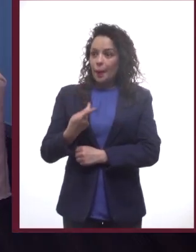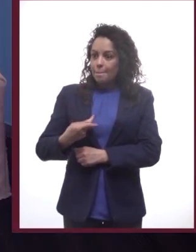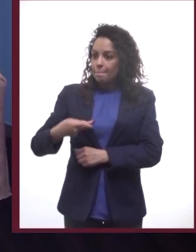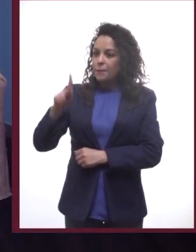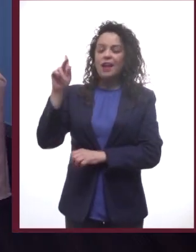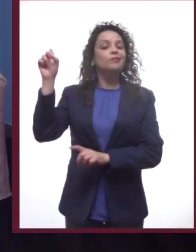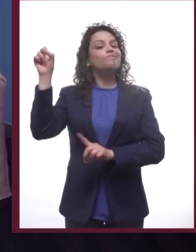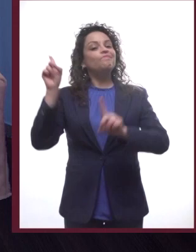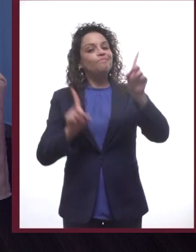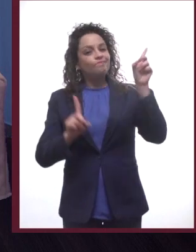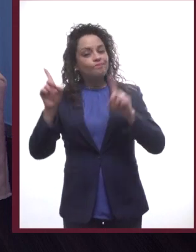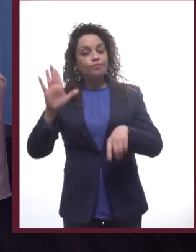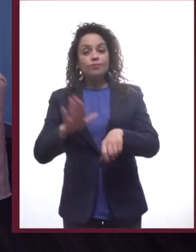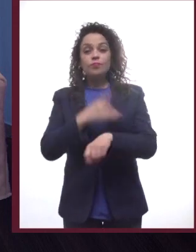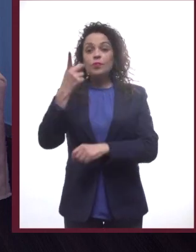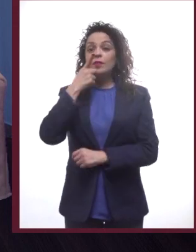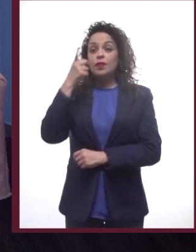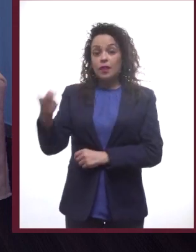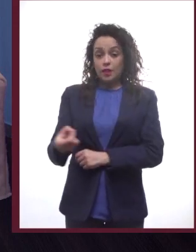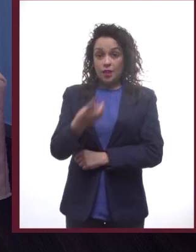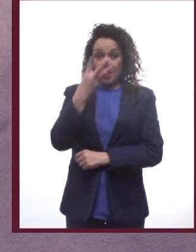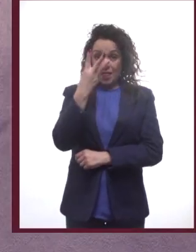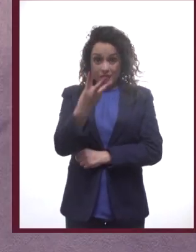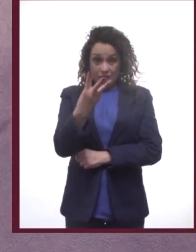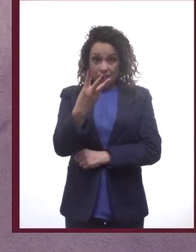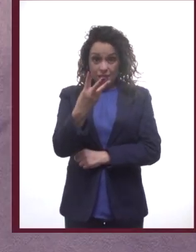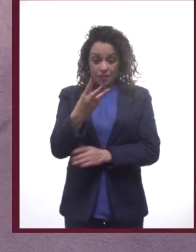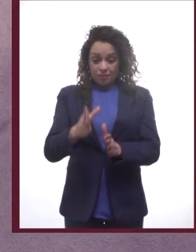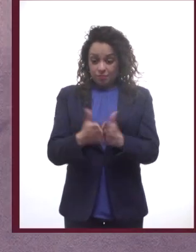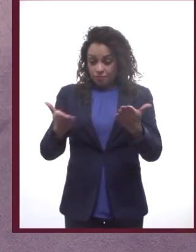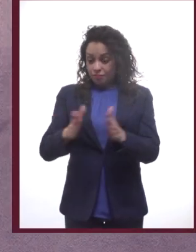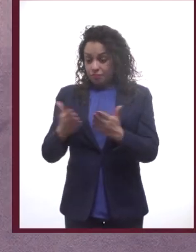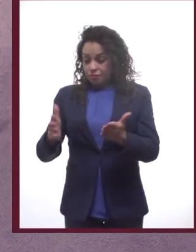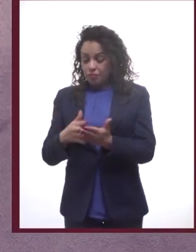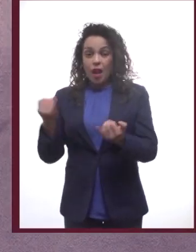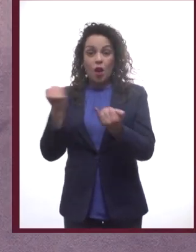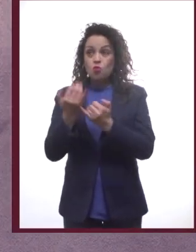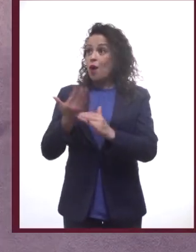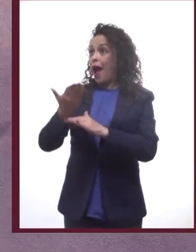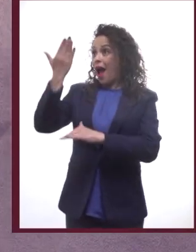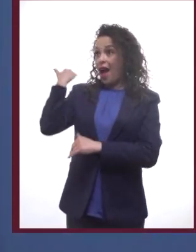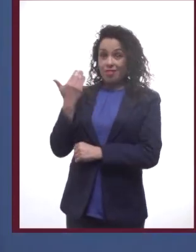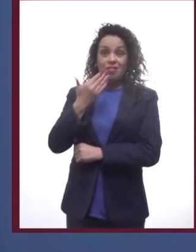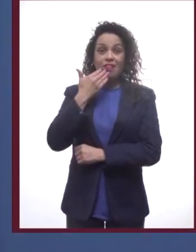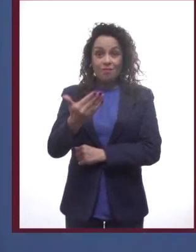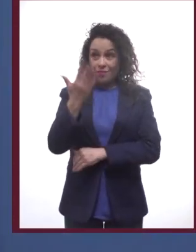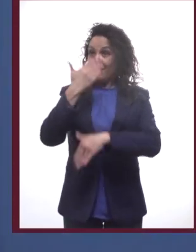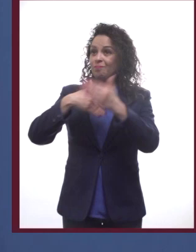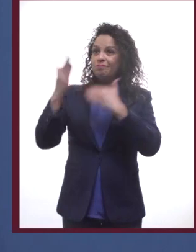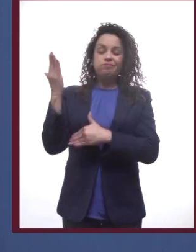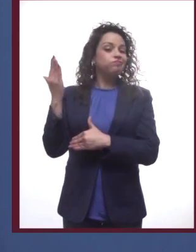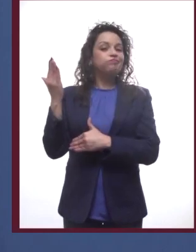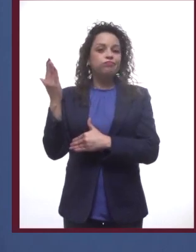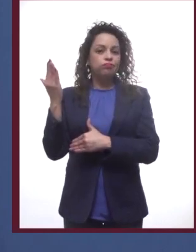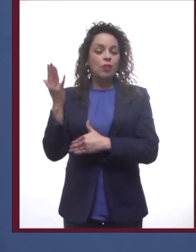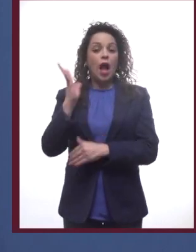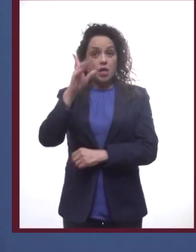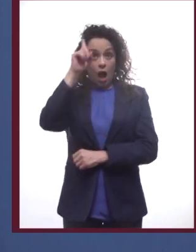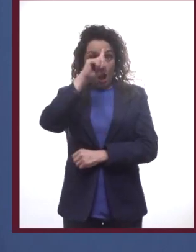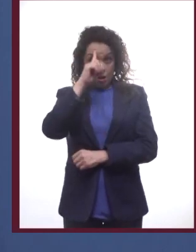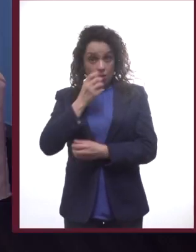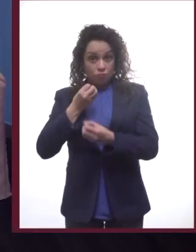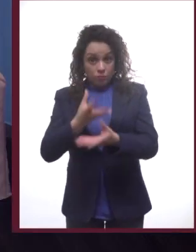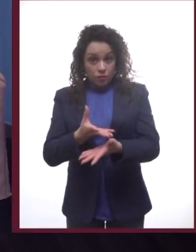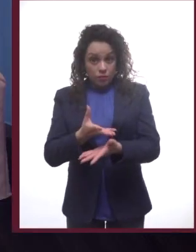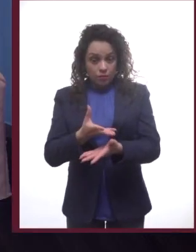Pero está dudando porque el editor le dijo que las trilogías ya no están pegando como antes. O sea, ¿ya le dieron una